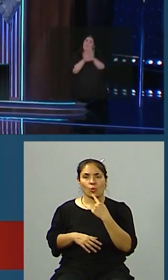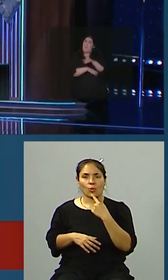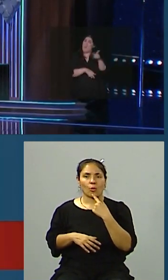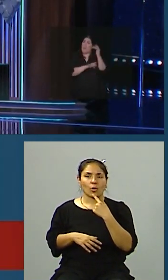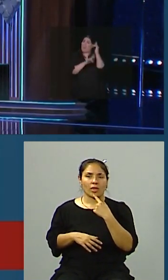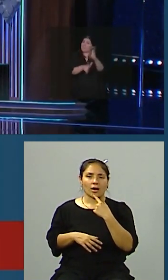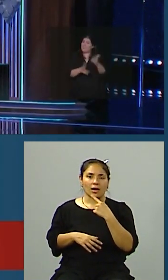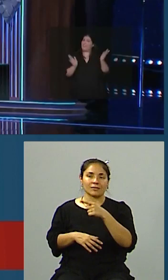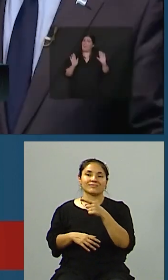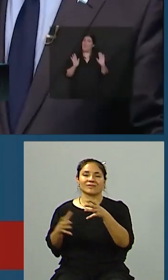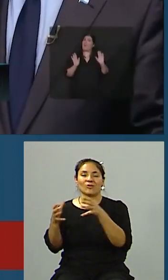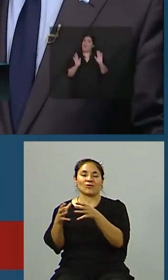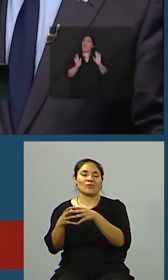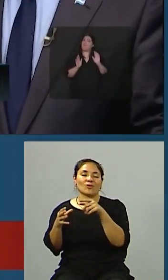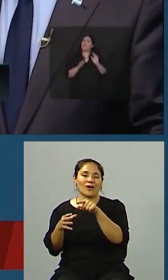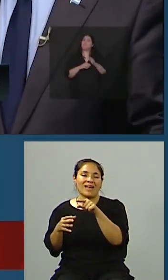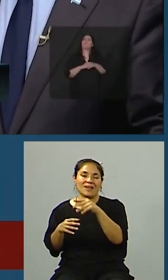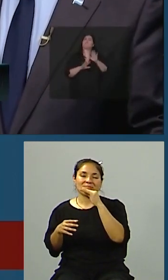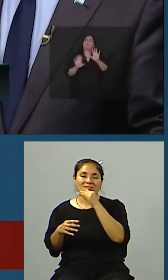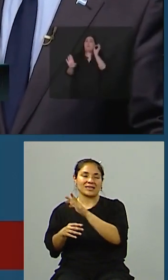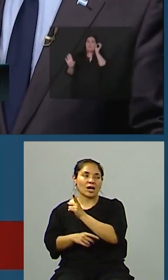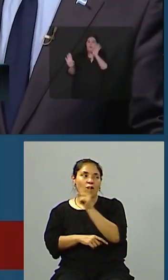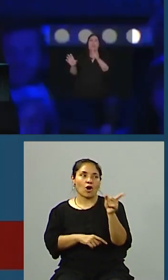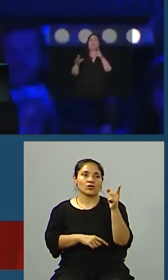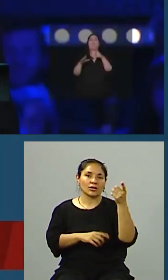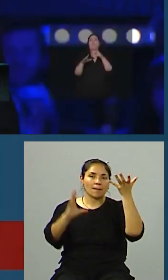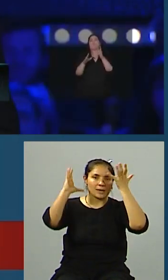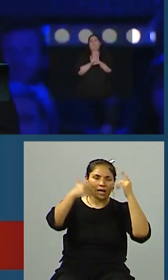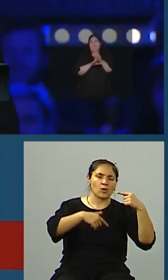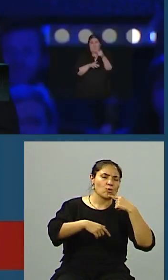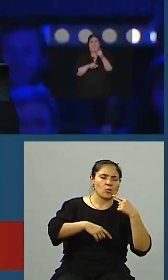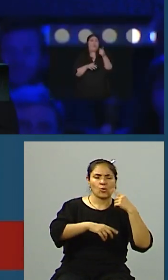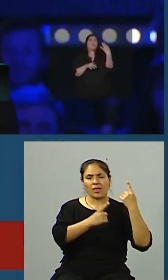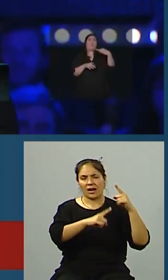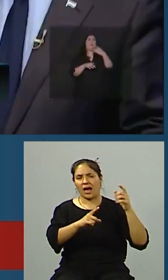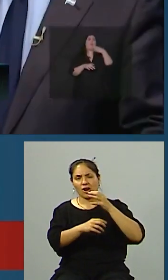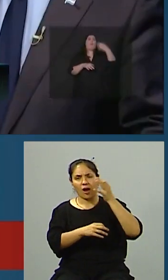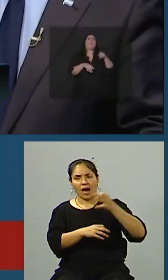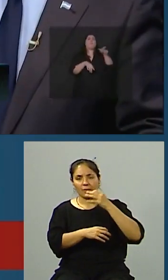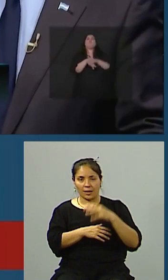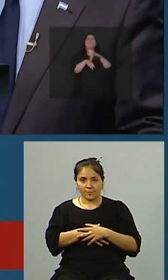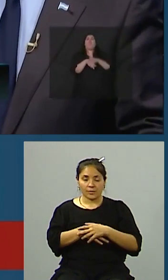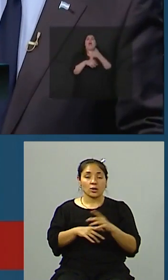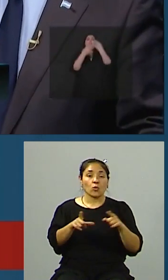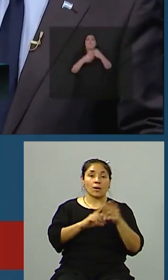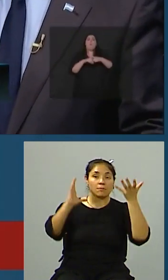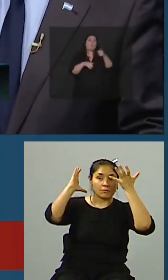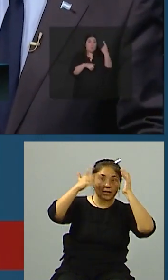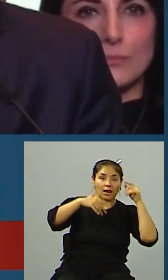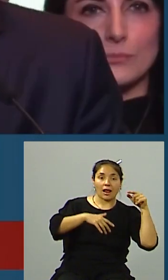es evidente, es obvia, es clara. Ahora, la campaña negativa de Milei la impone la